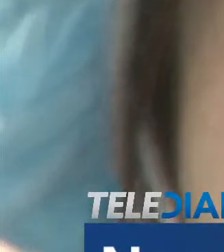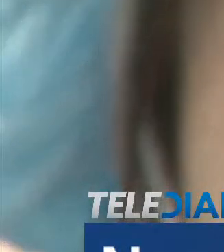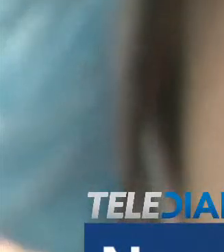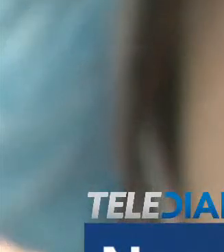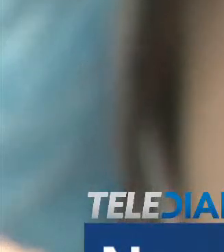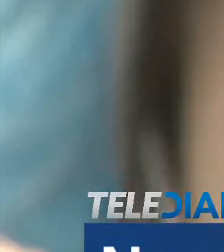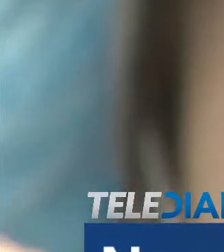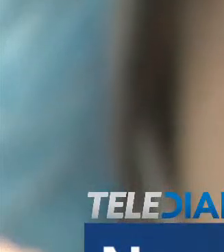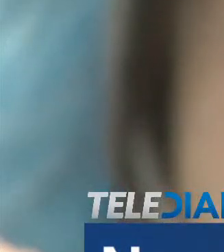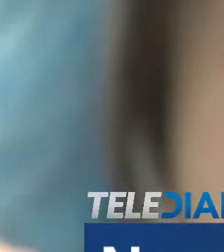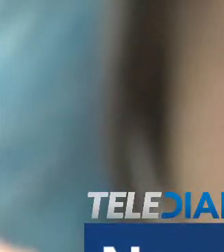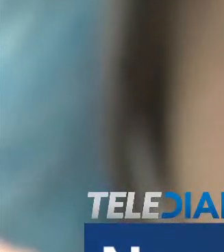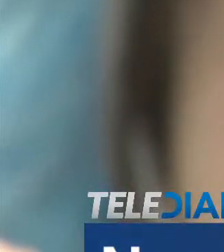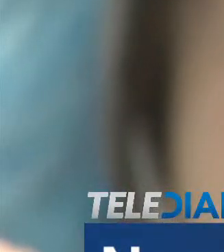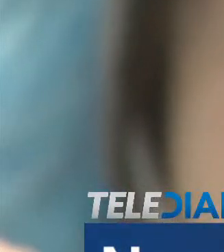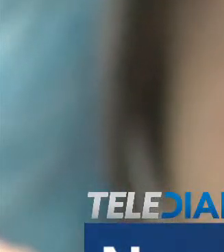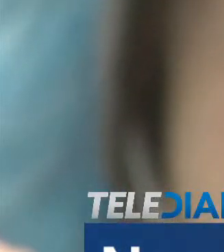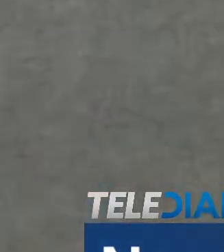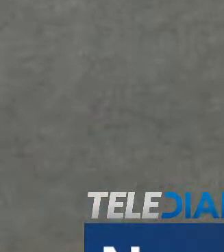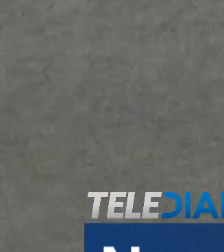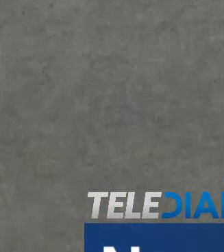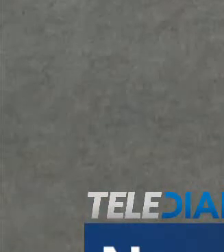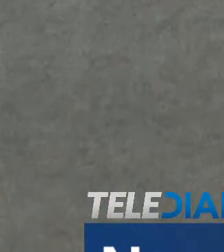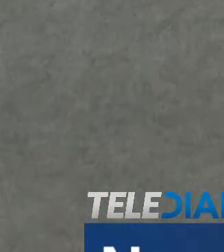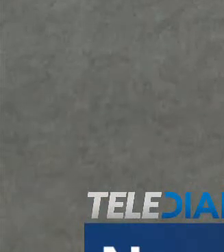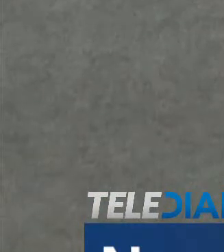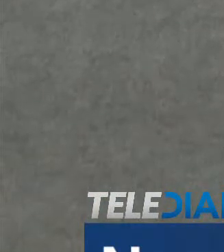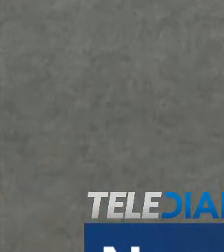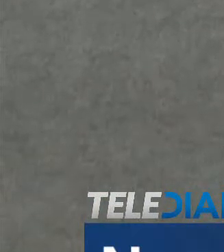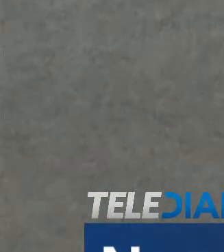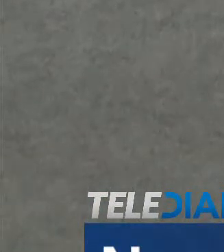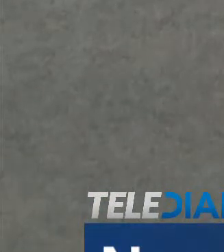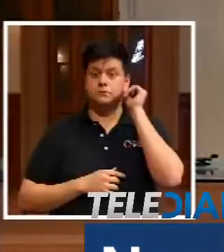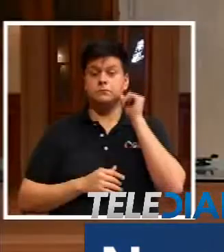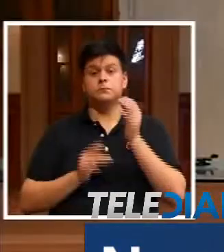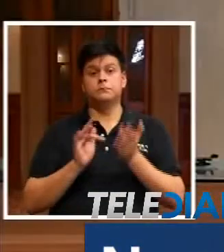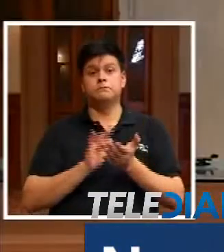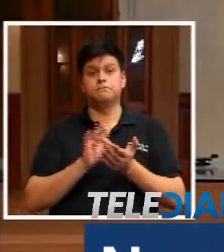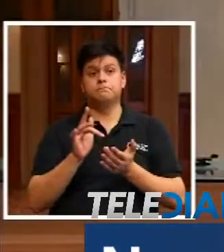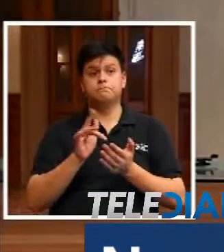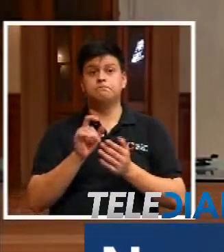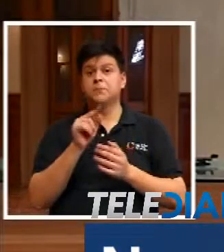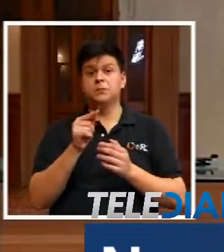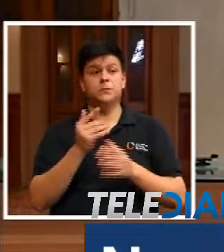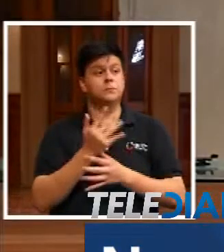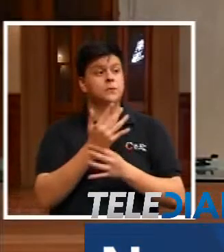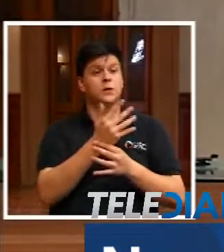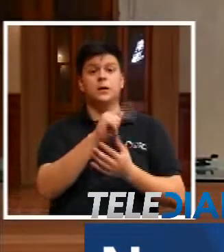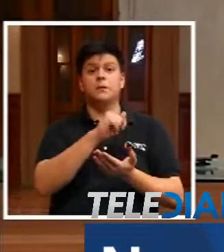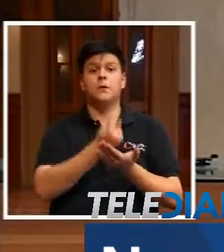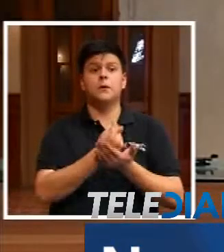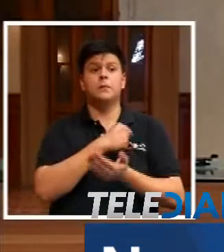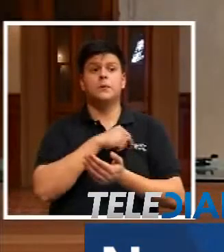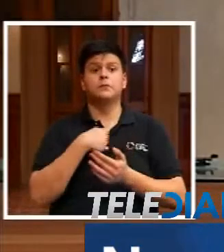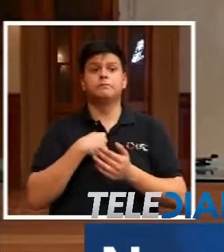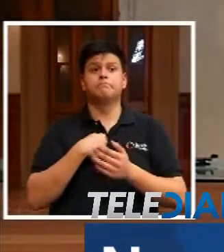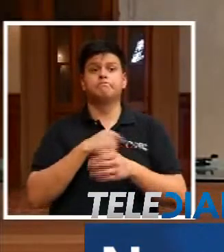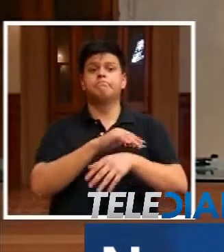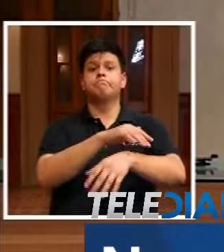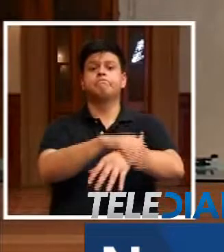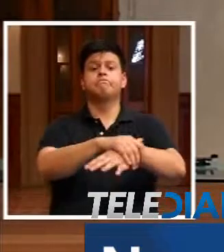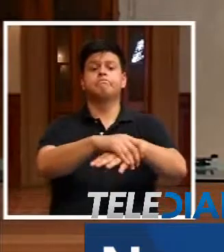adecuada, en Tamaulipas fue un lote de 22.800 dosis. Para el caso de Tamaulipas, nosotros nos deslindamos de